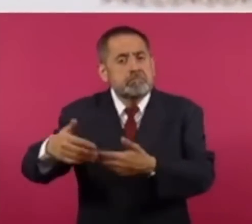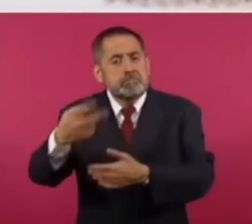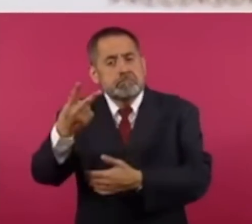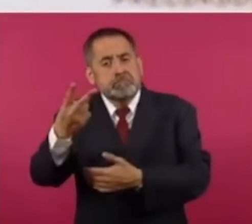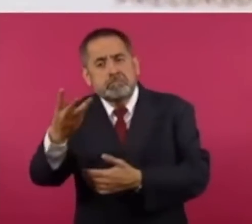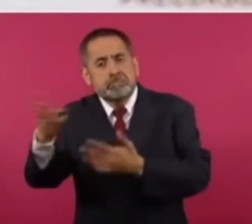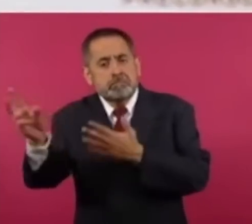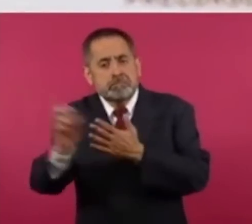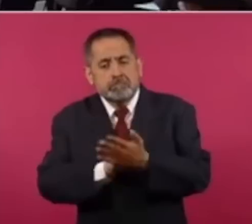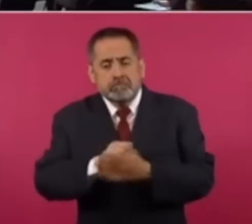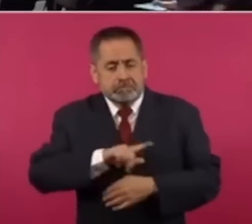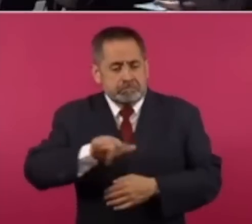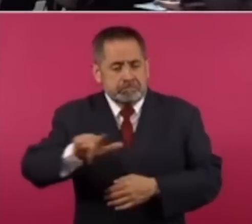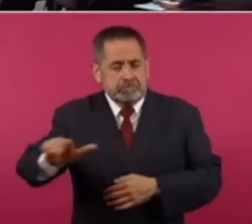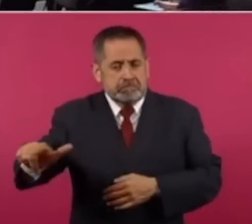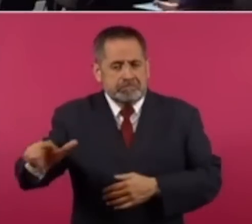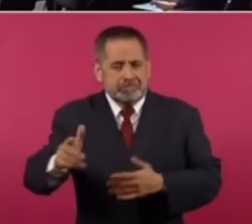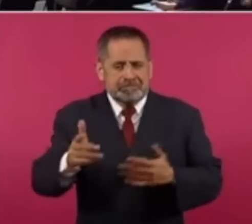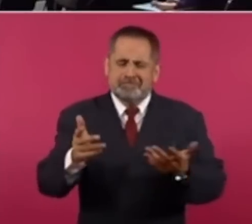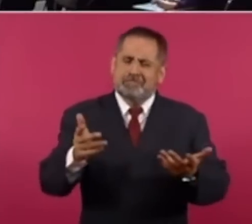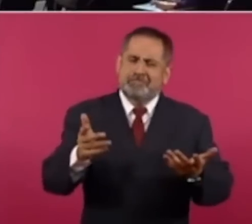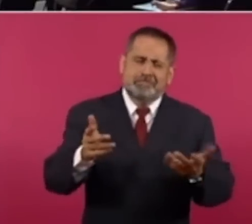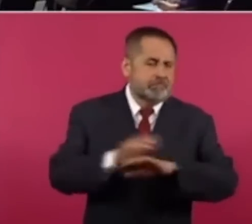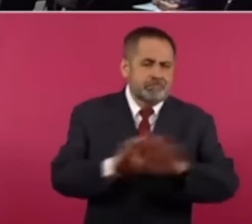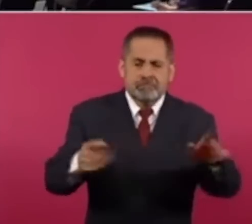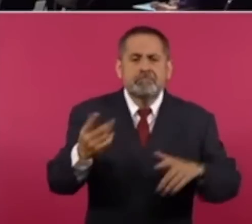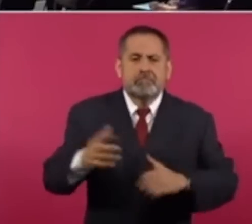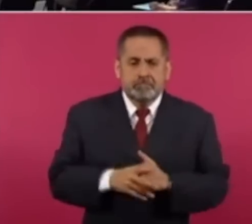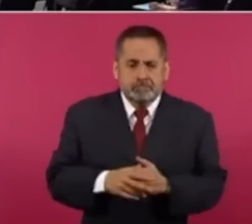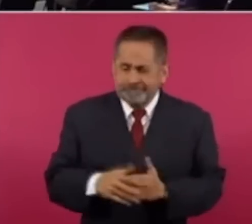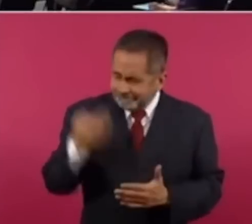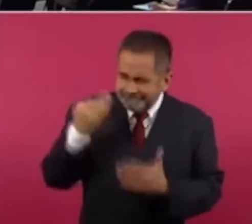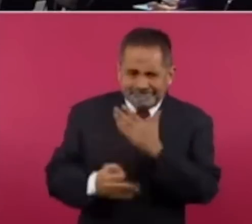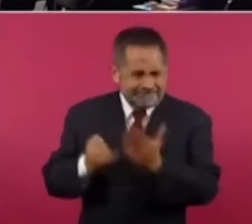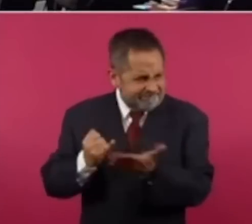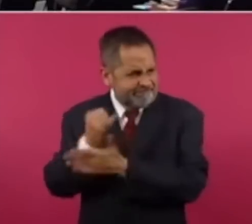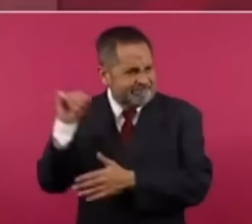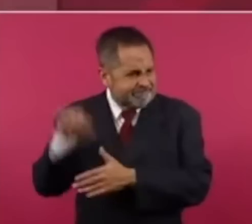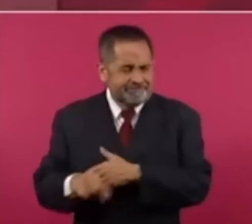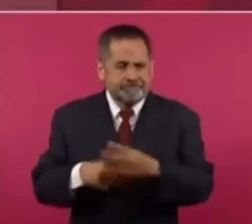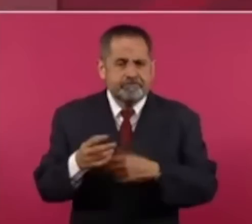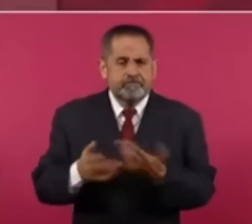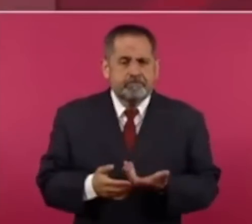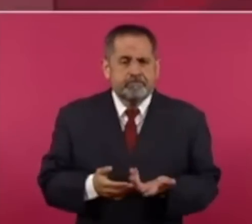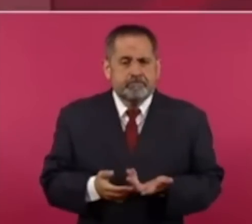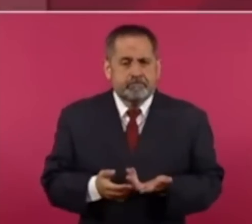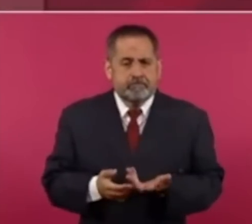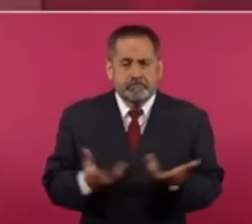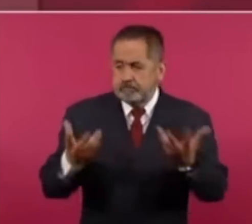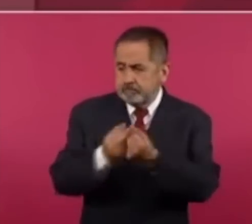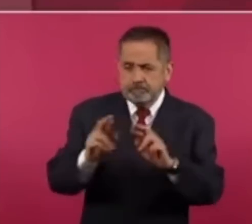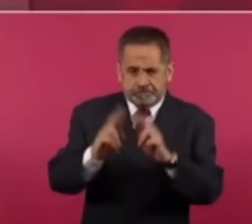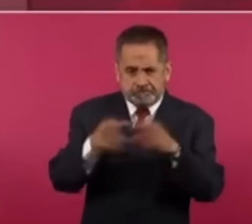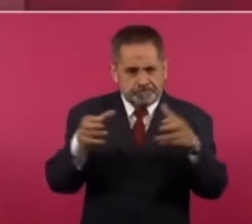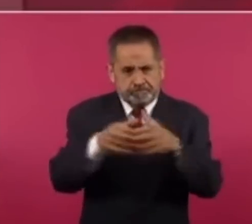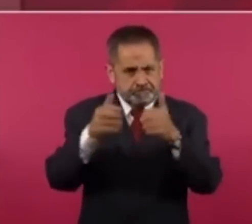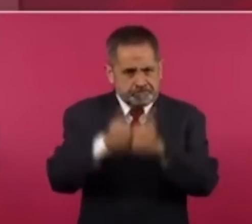eso. Entonces, ¿qué hacemos? A ver, hace falta, entonces, reúnanse, no salgan